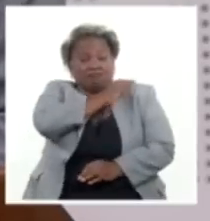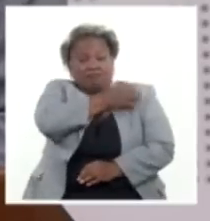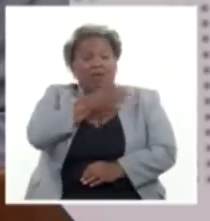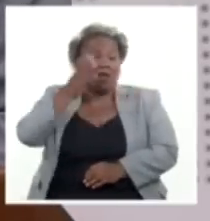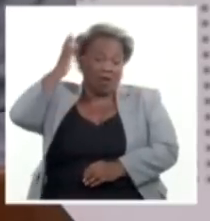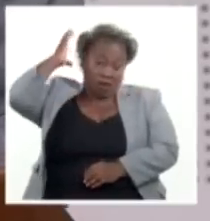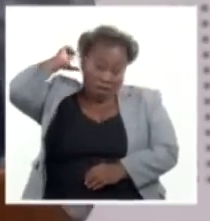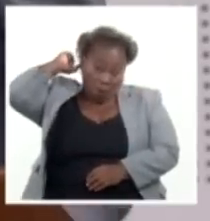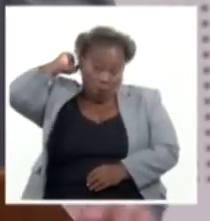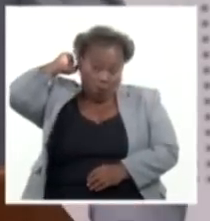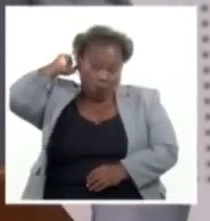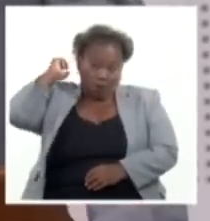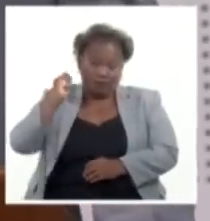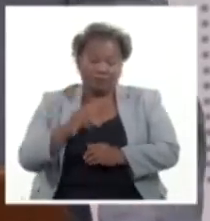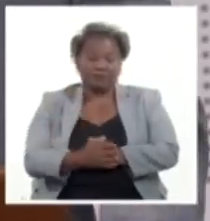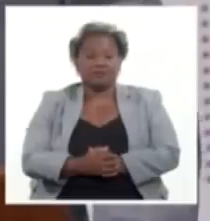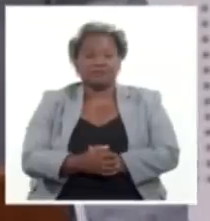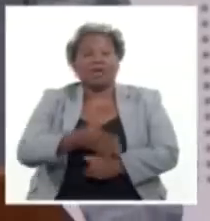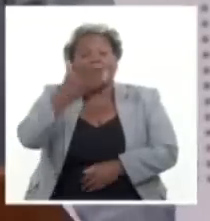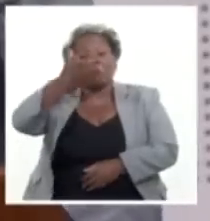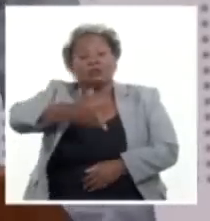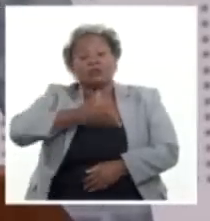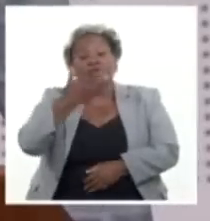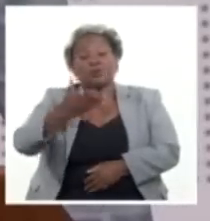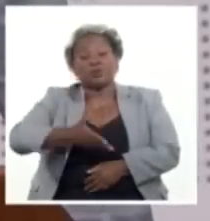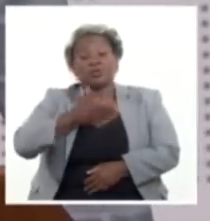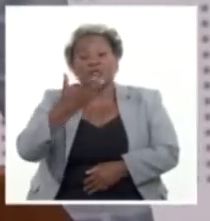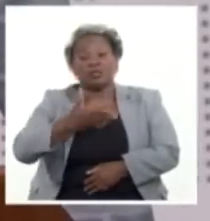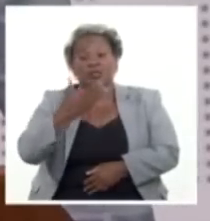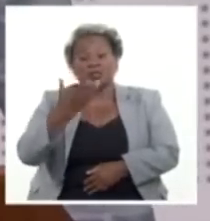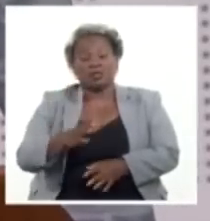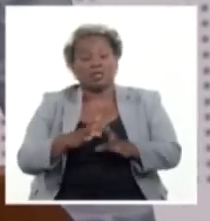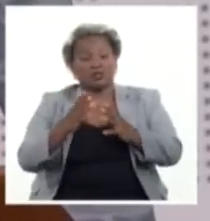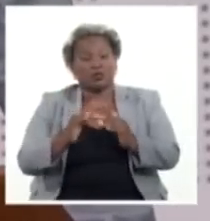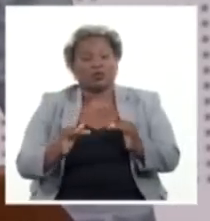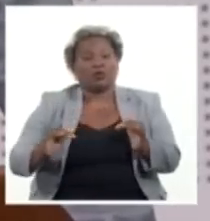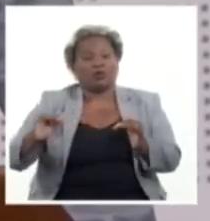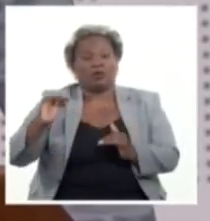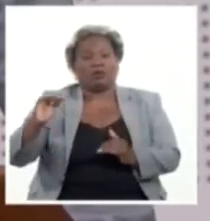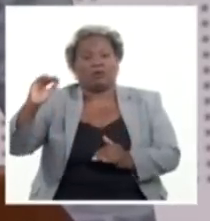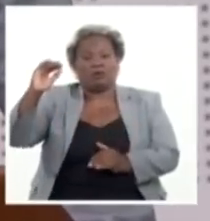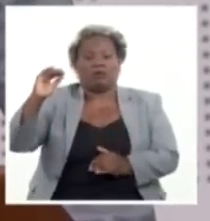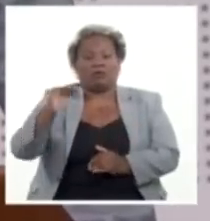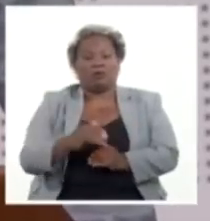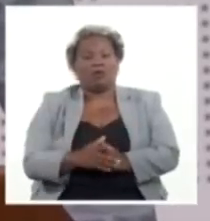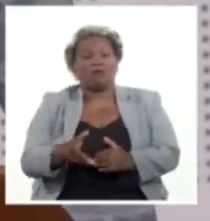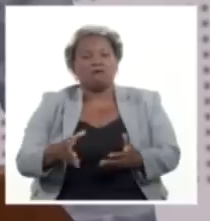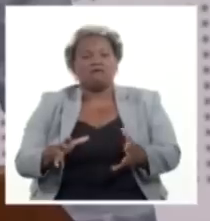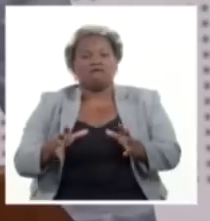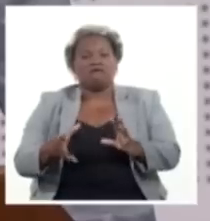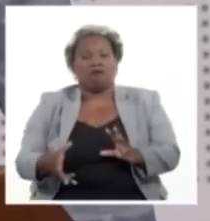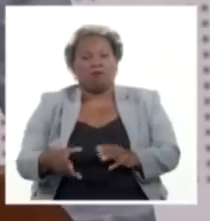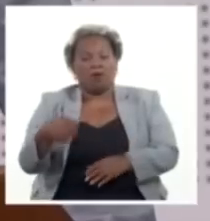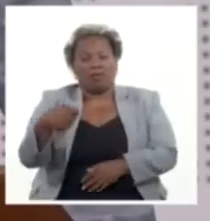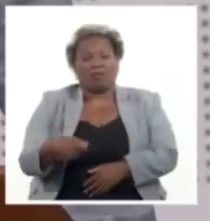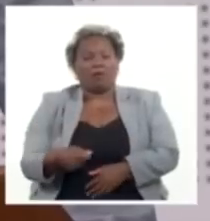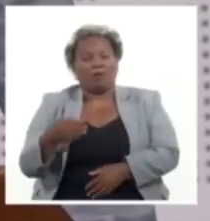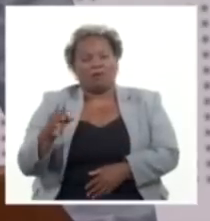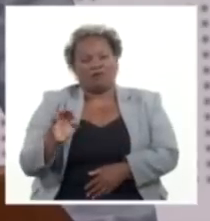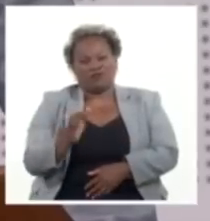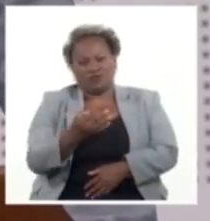Ruz. La rendición de cuentas a todos los niveles es un mecanismo que debemos